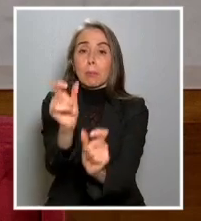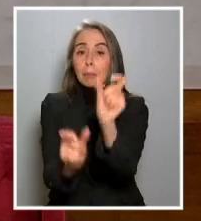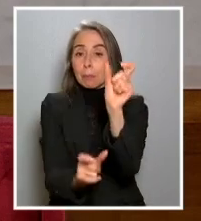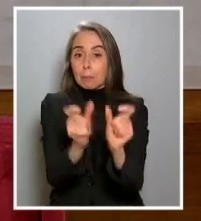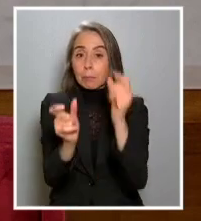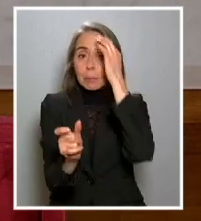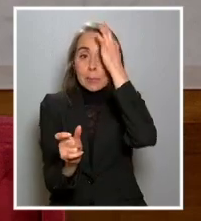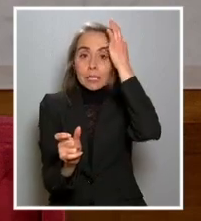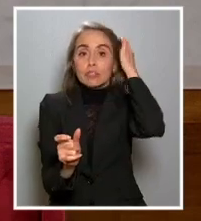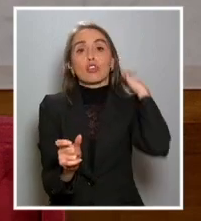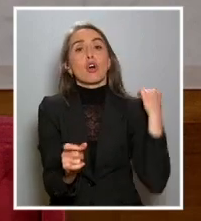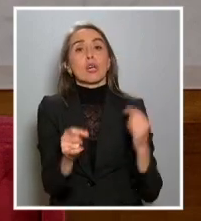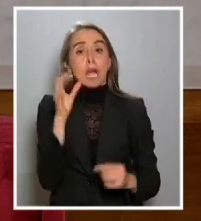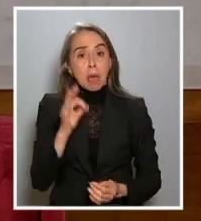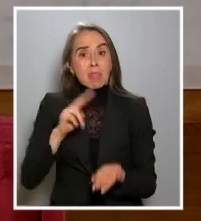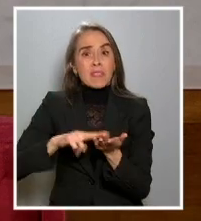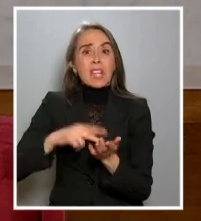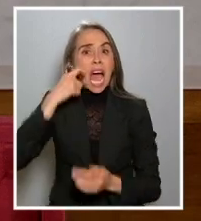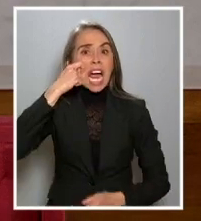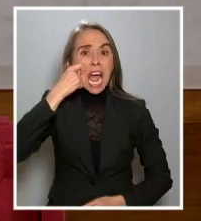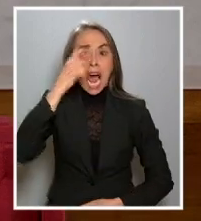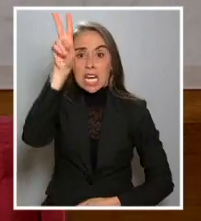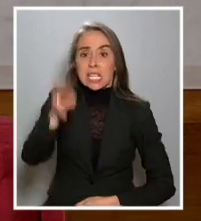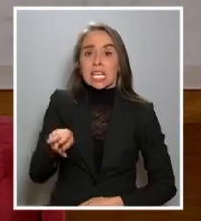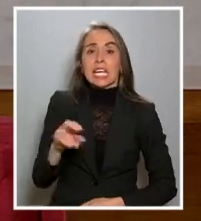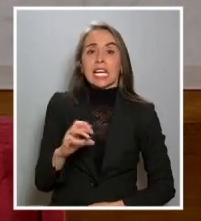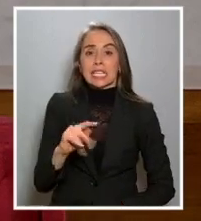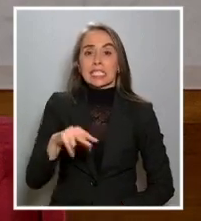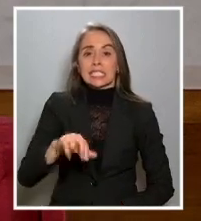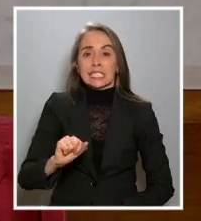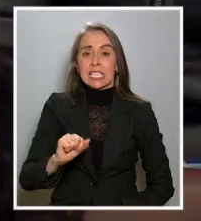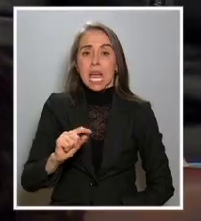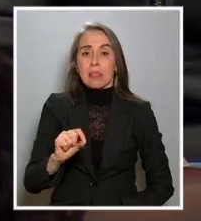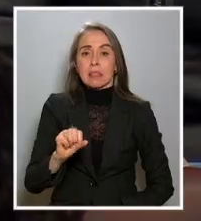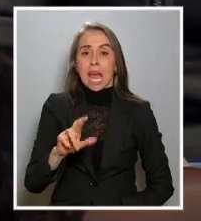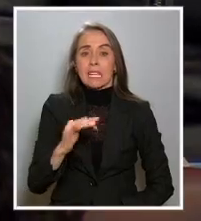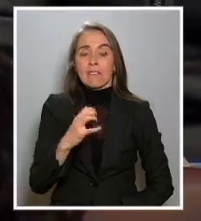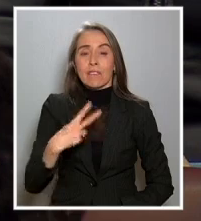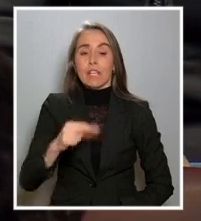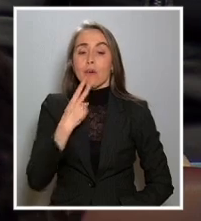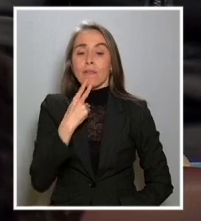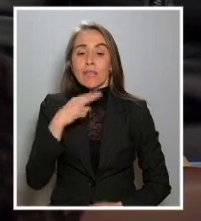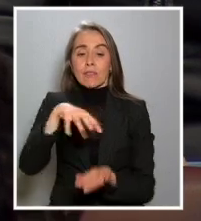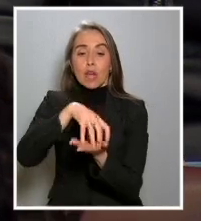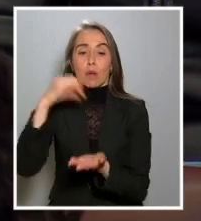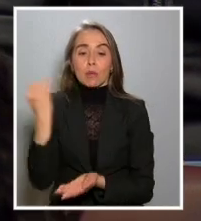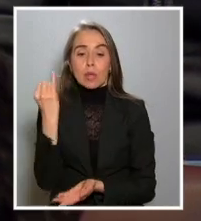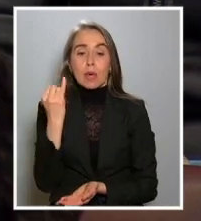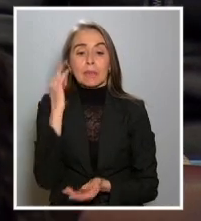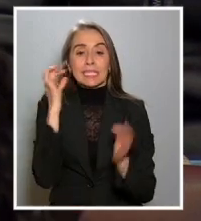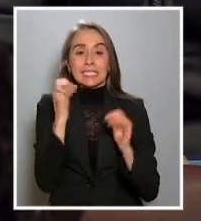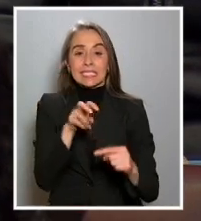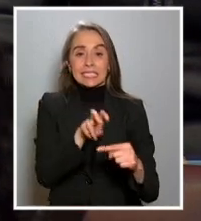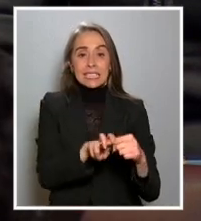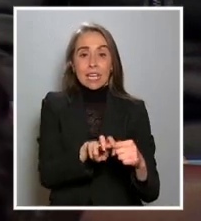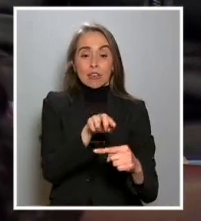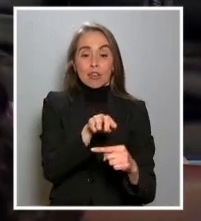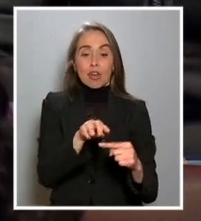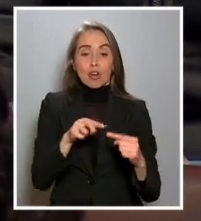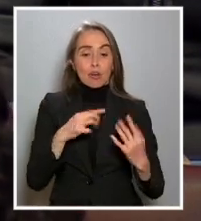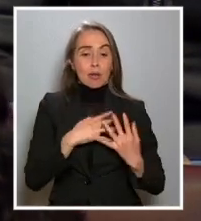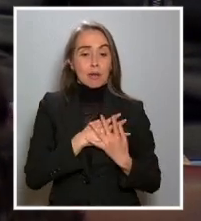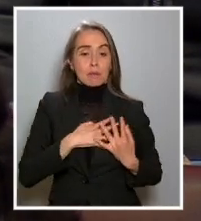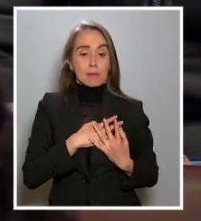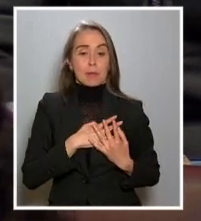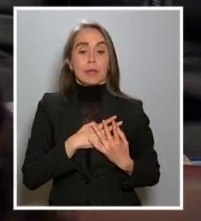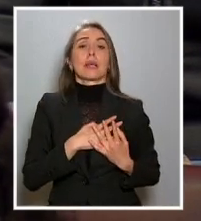personas concretas de carne y hueso, como Cristina Tarifeño, de Independencia, que hoy día nos está acompañando en esta